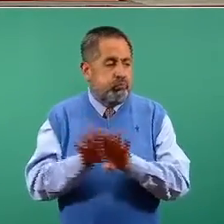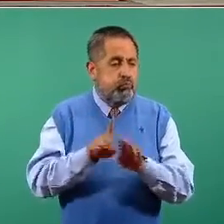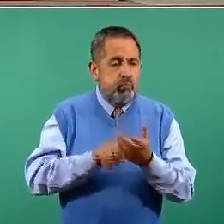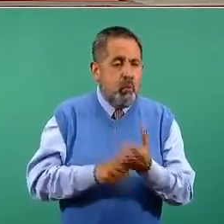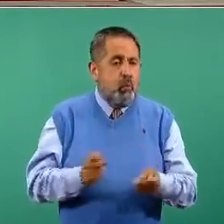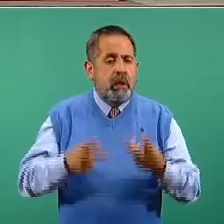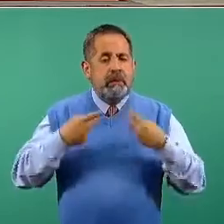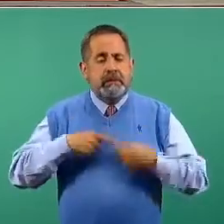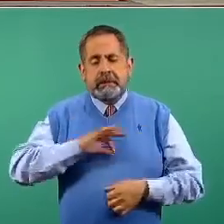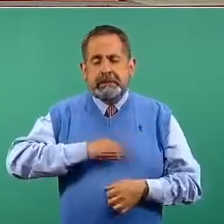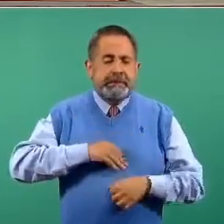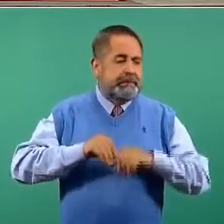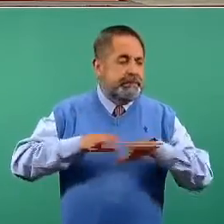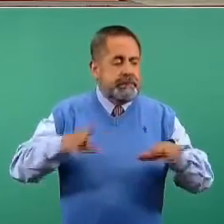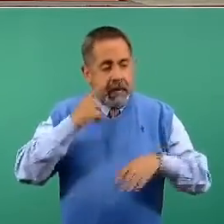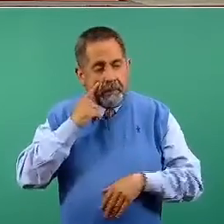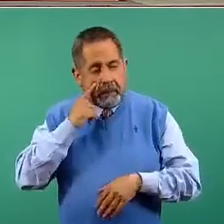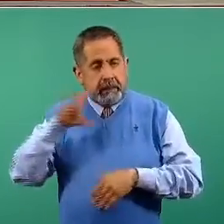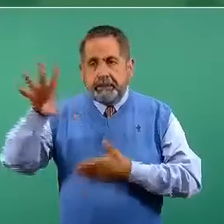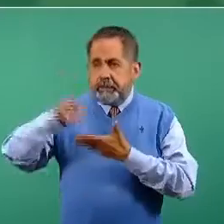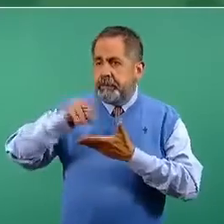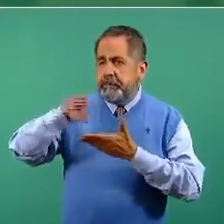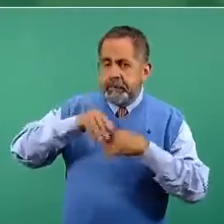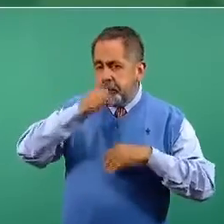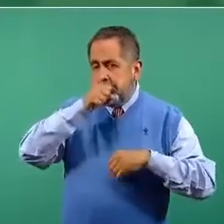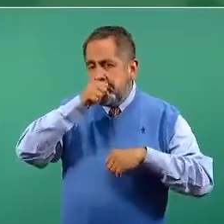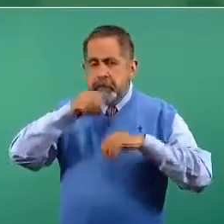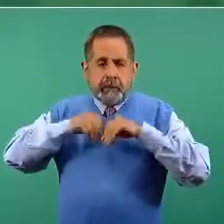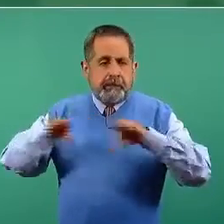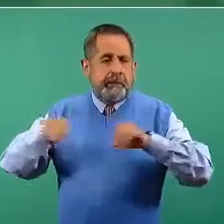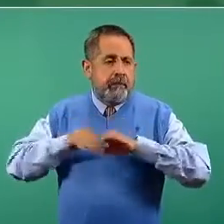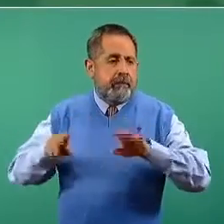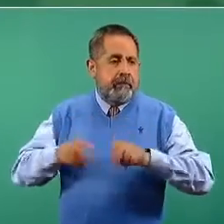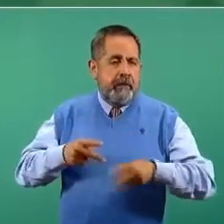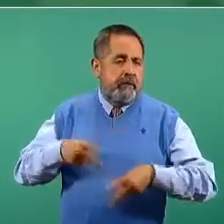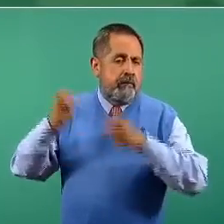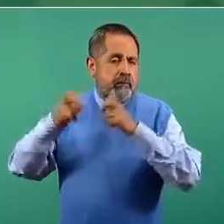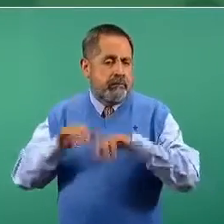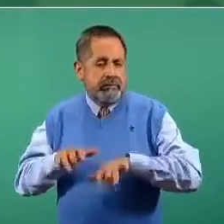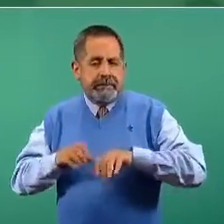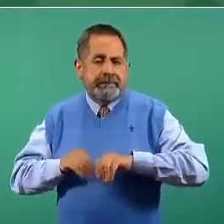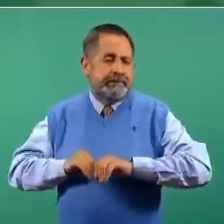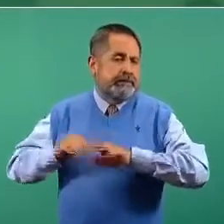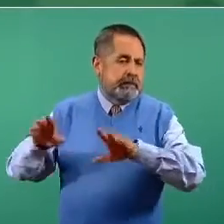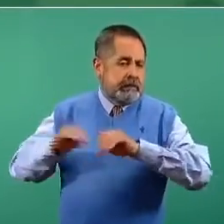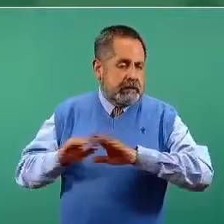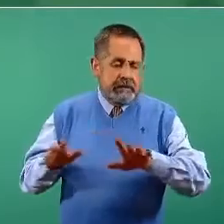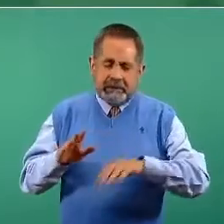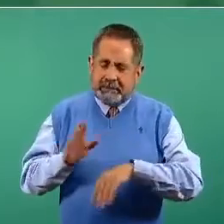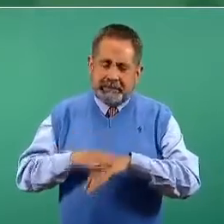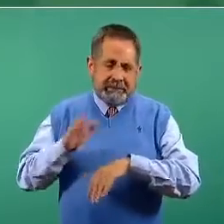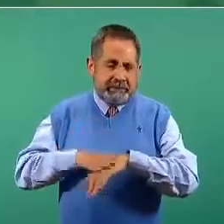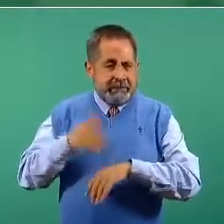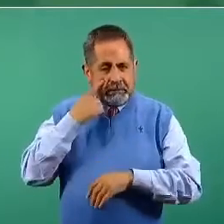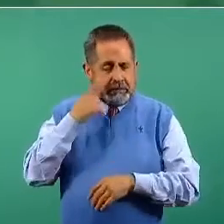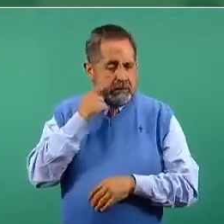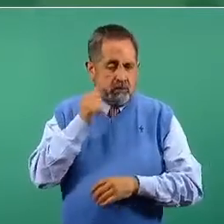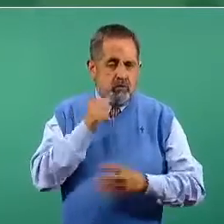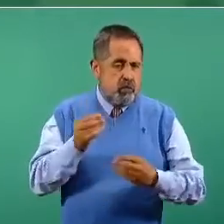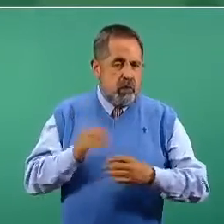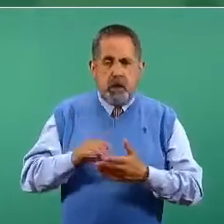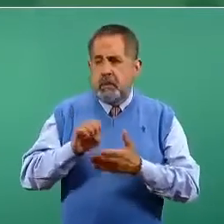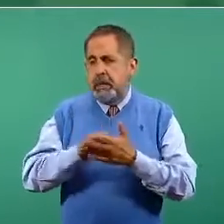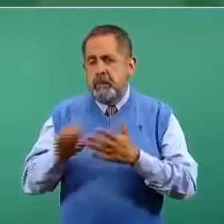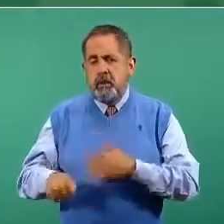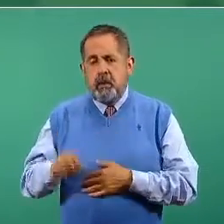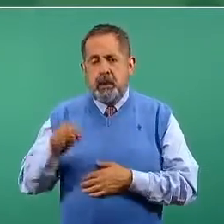además en conjunto están notificando la ocurrencia de estos ESAVIS, obviamente a estos organismos comunes, como es,